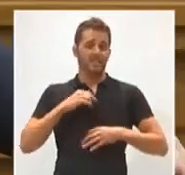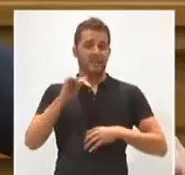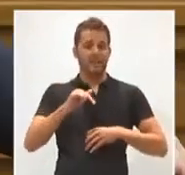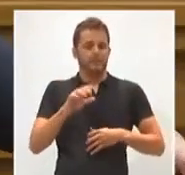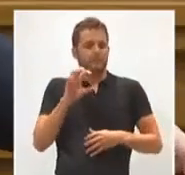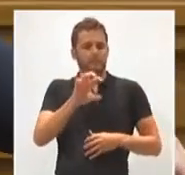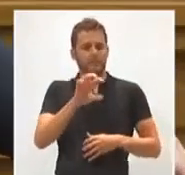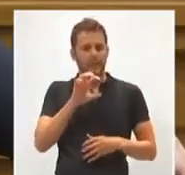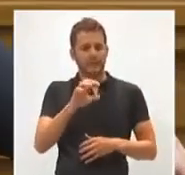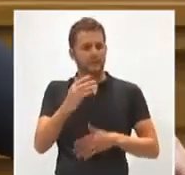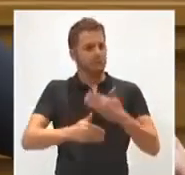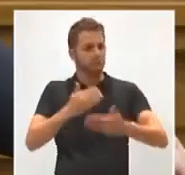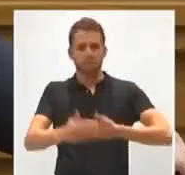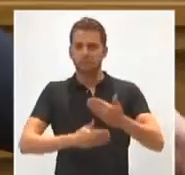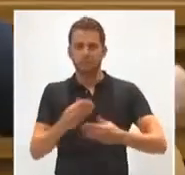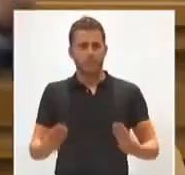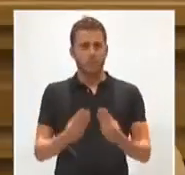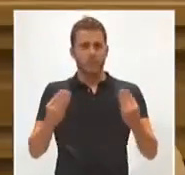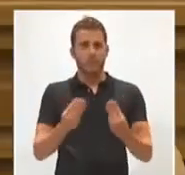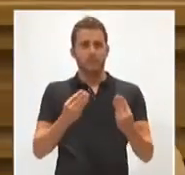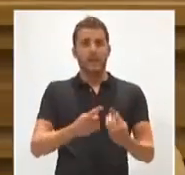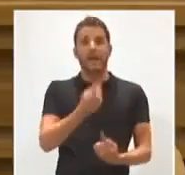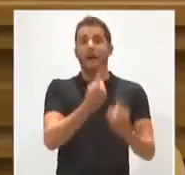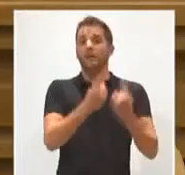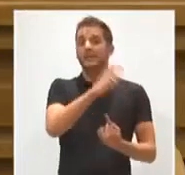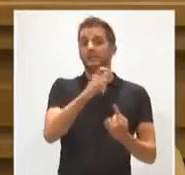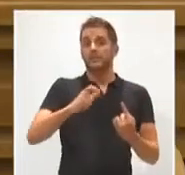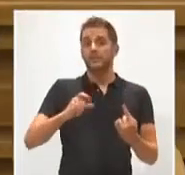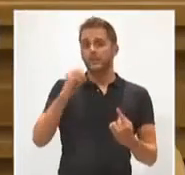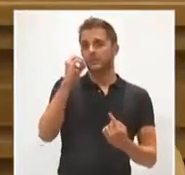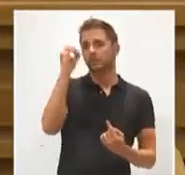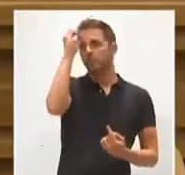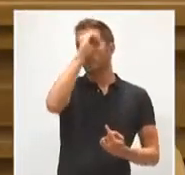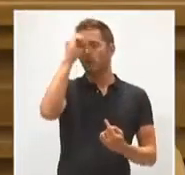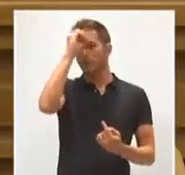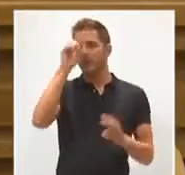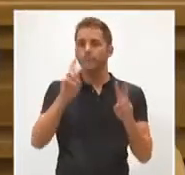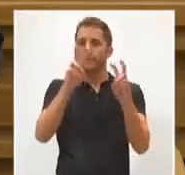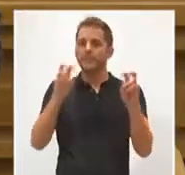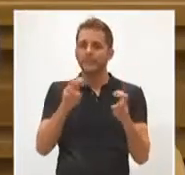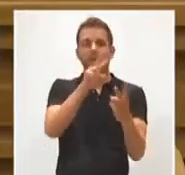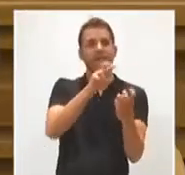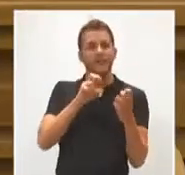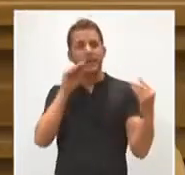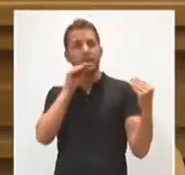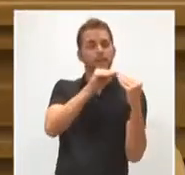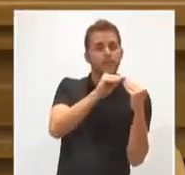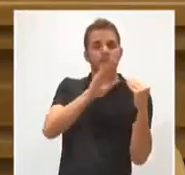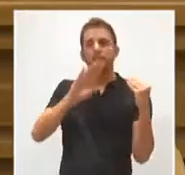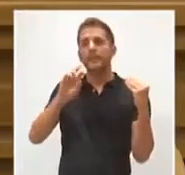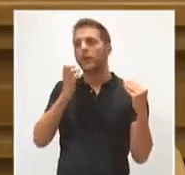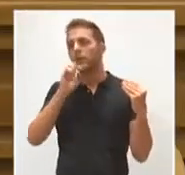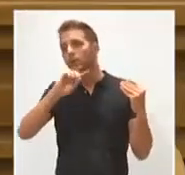dinámico mucho más policromado hay gente que piensa como yo en materia fiscal pero luego no va a